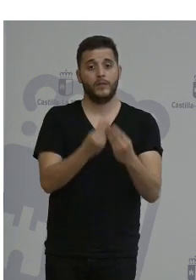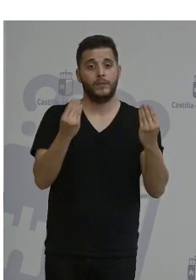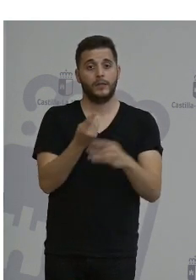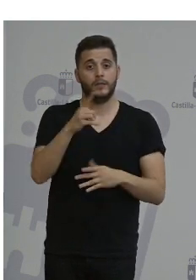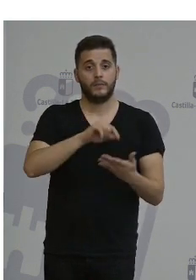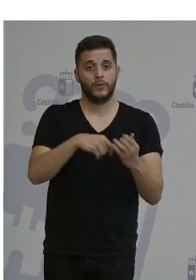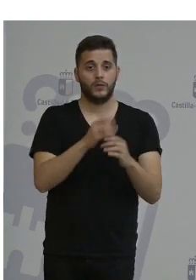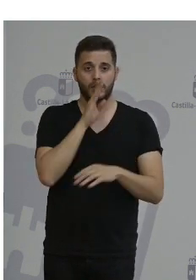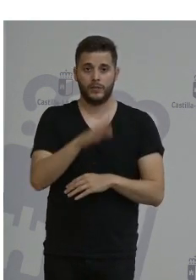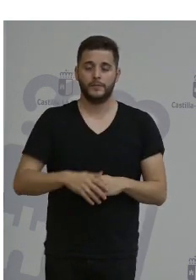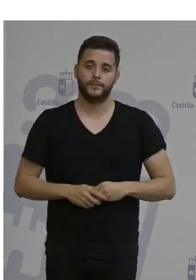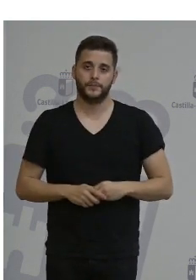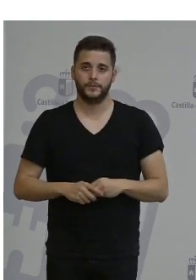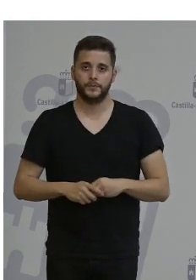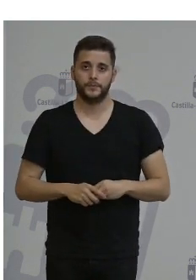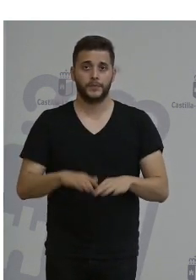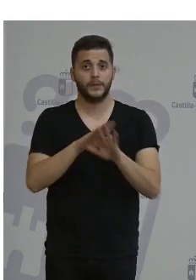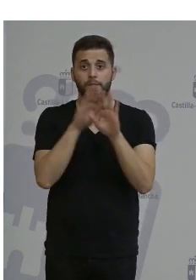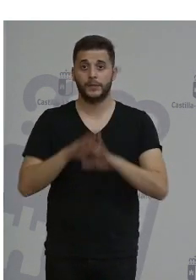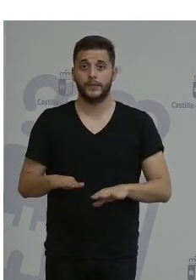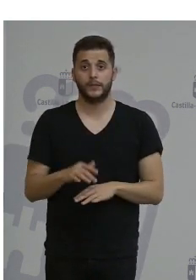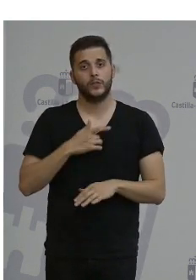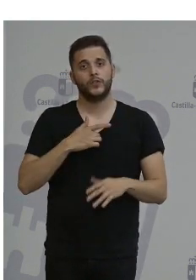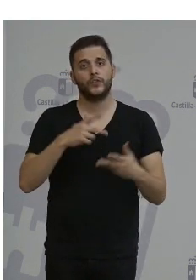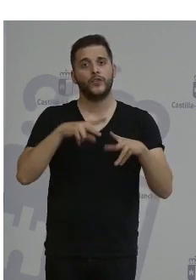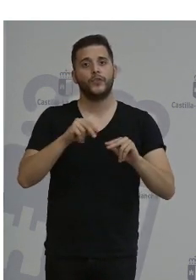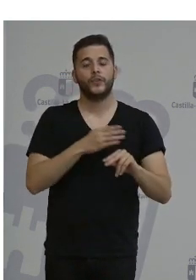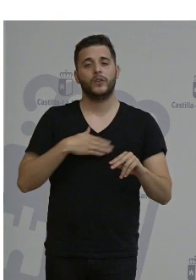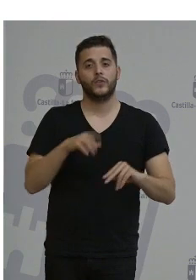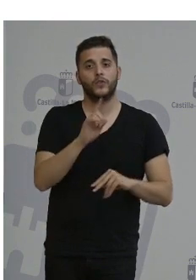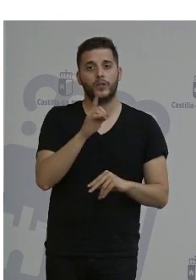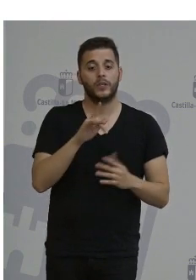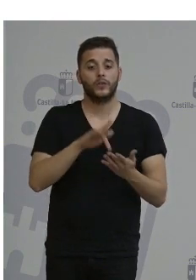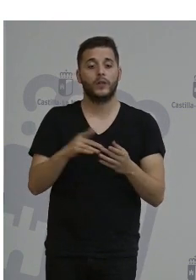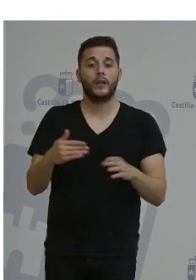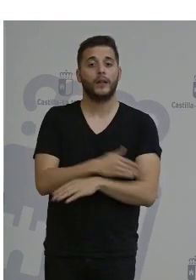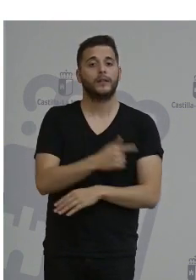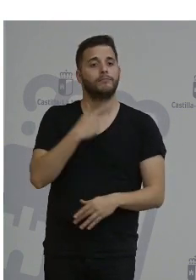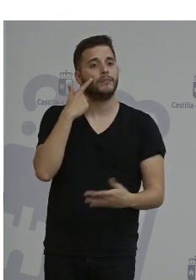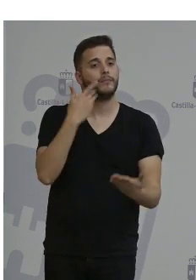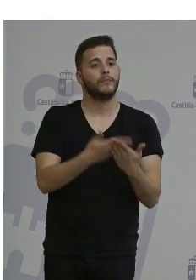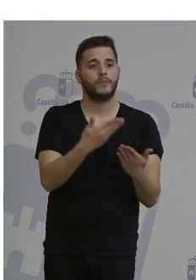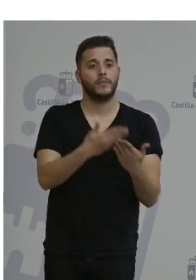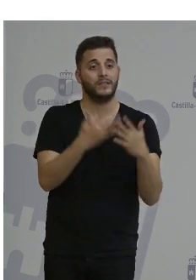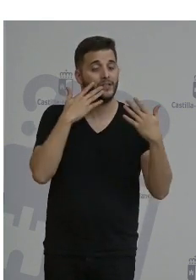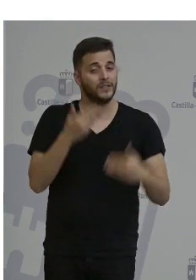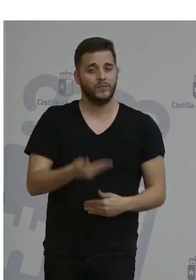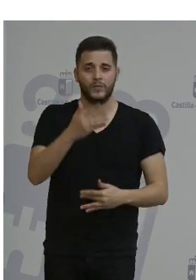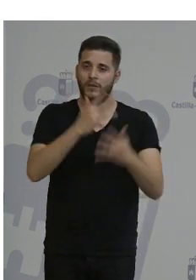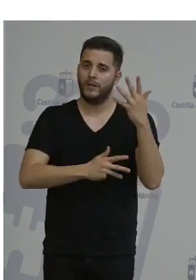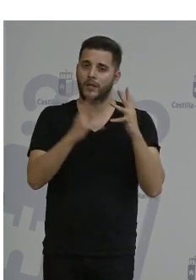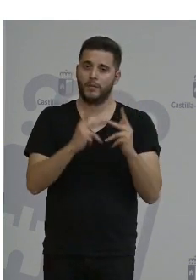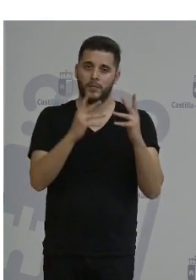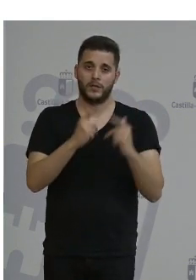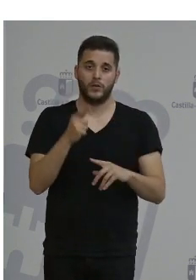diversos. Para finalizar, no quiero acabar esta exposición sin poner de manifiesto la importancia de la Administración como motor del